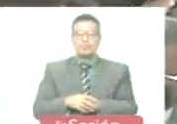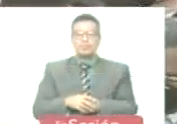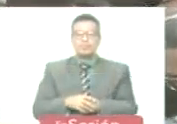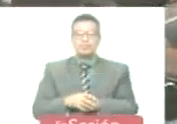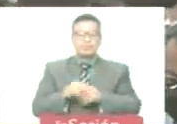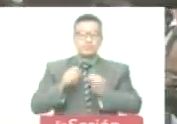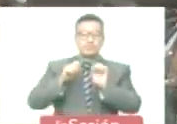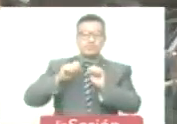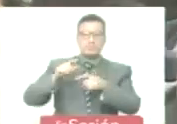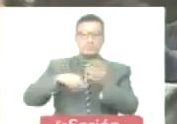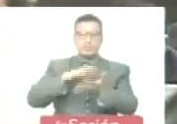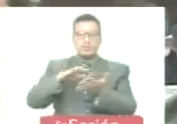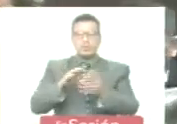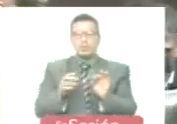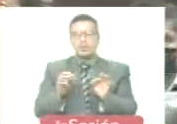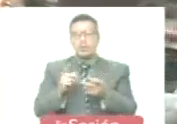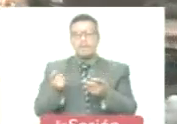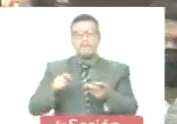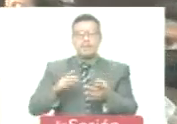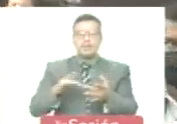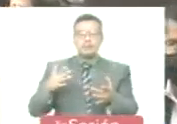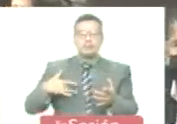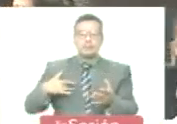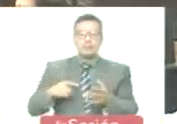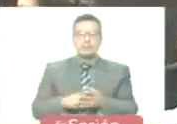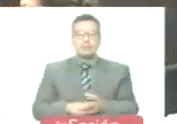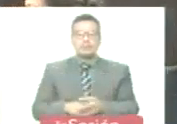trauma y sin mayor sensibilidad.